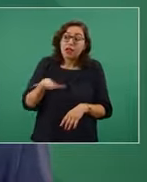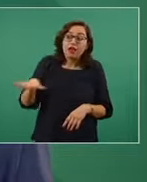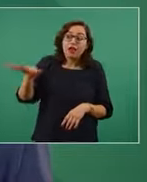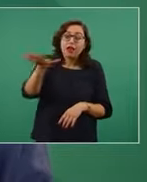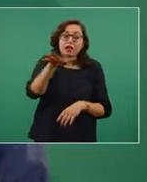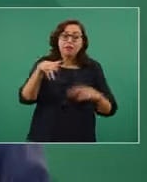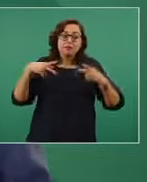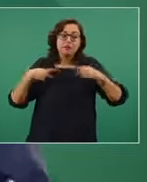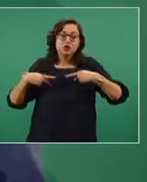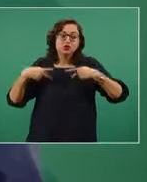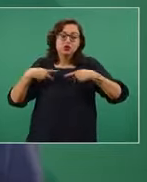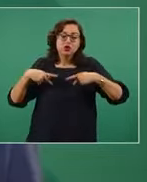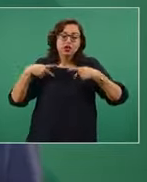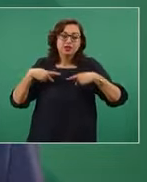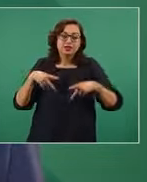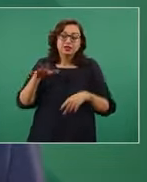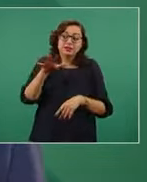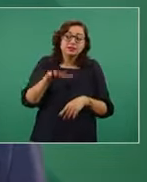eso es todo.